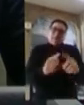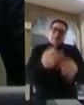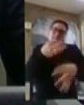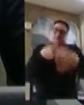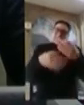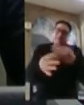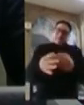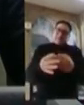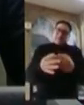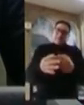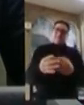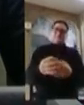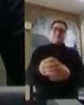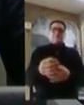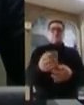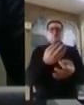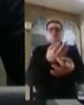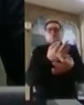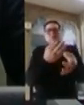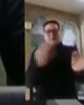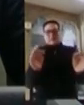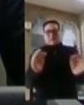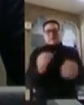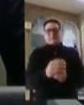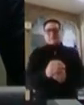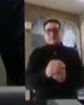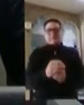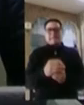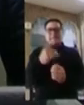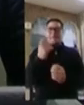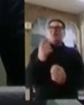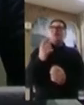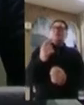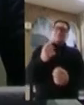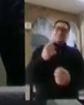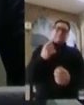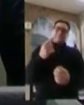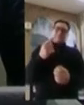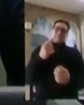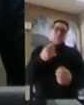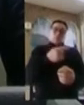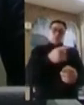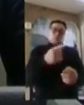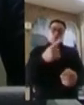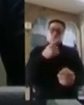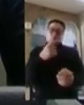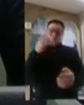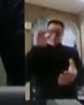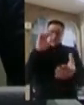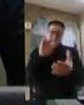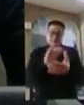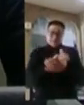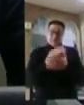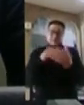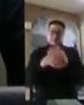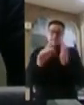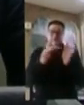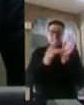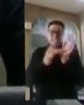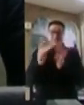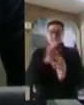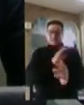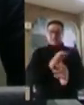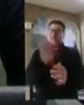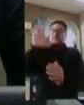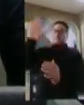ya ha sido condenado, porque no ha creído en el nombre del unigénito Hijo de Dios.